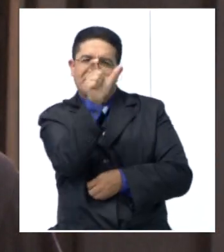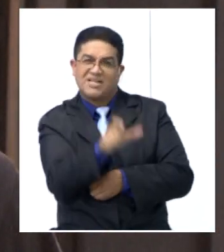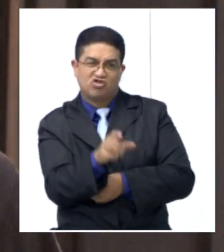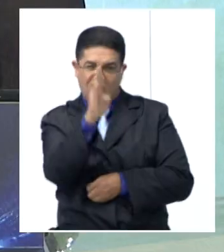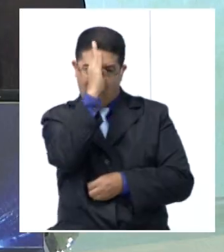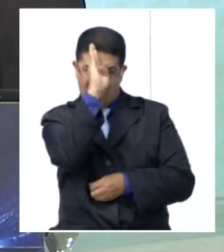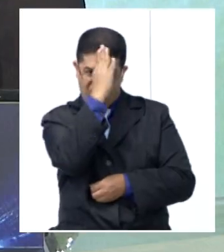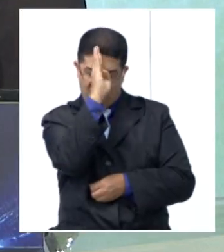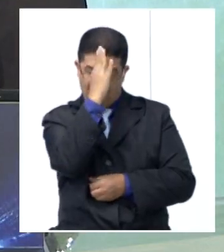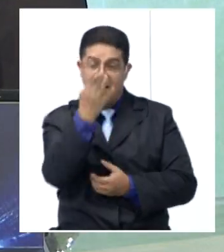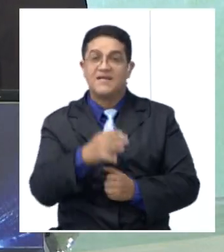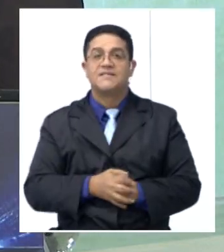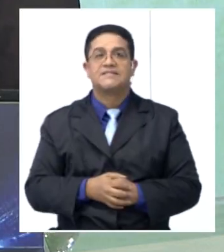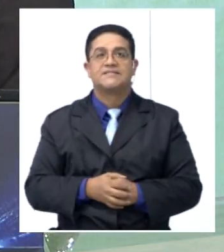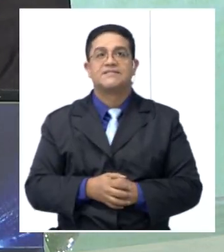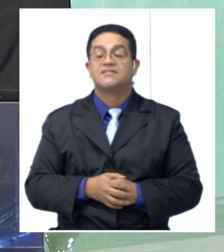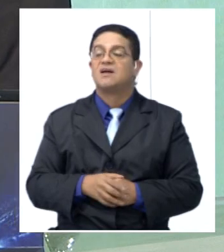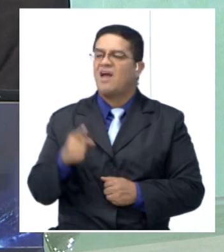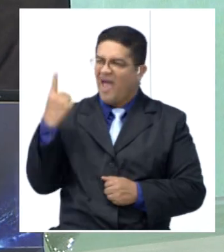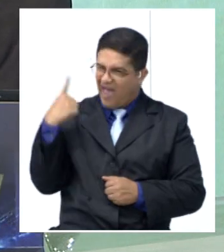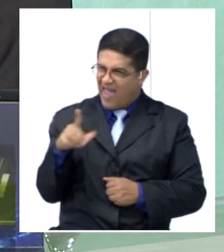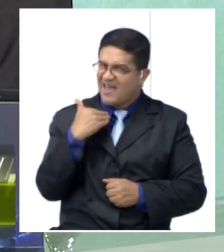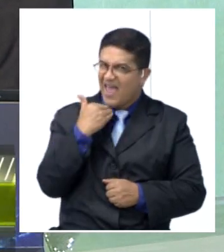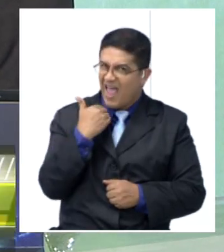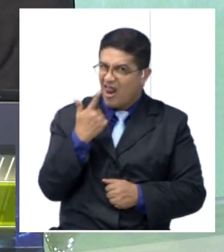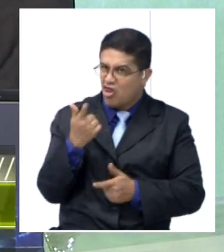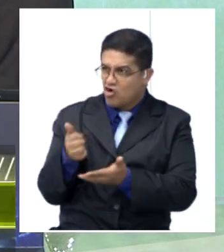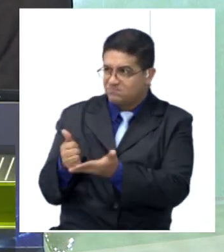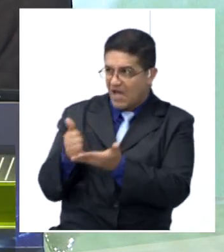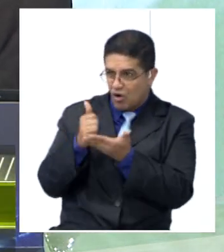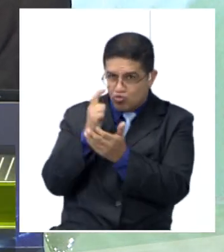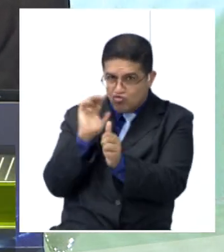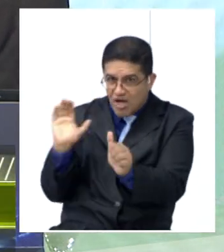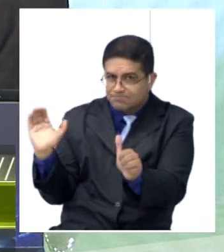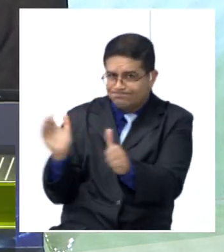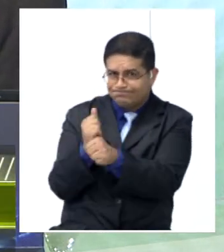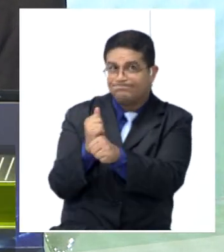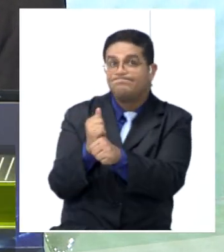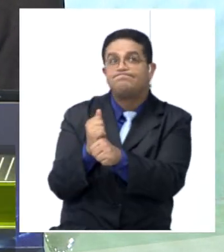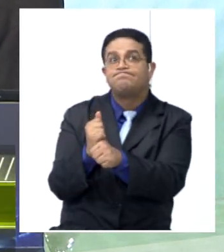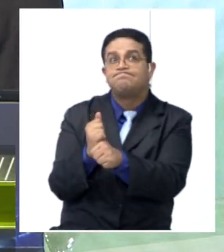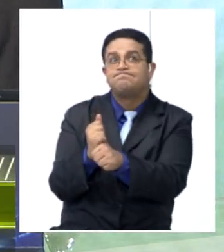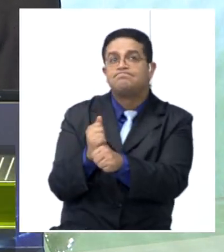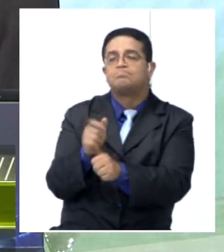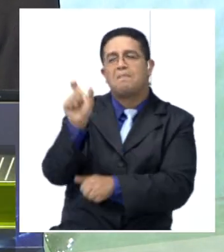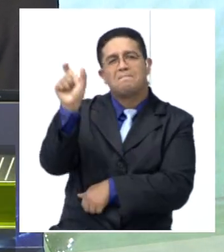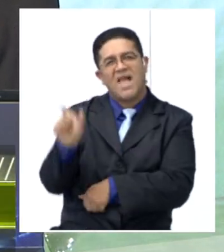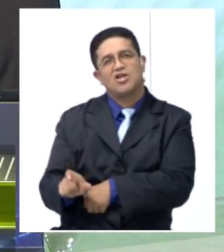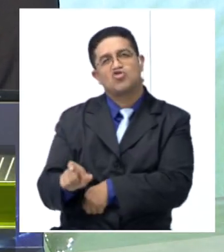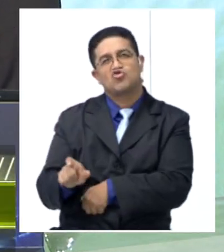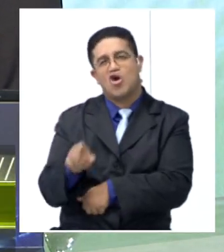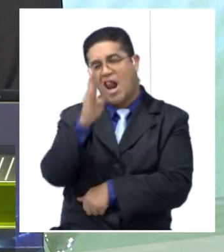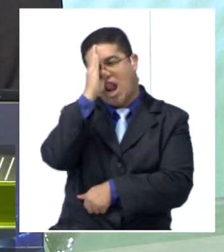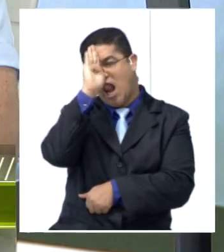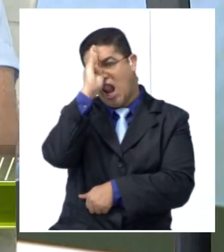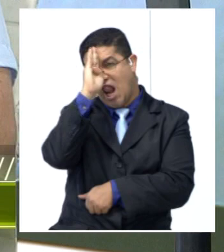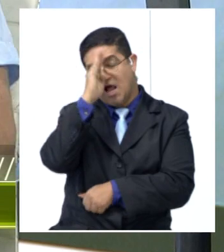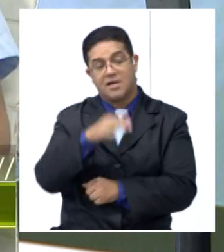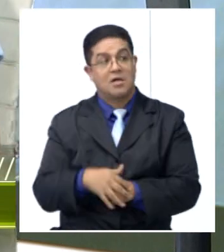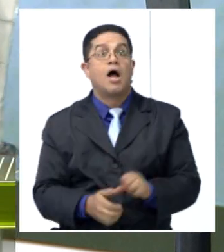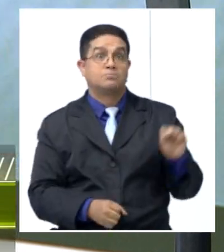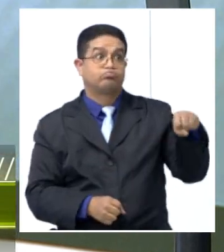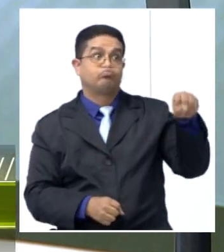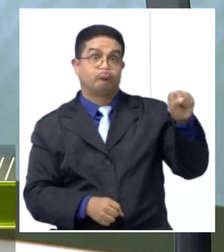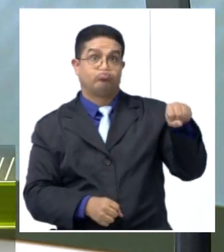bipolar? ¿Hay algo que nos ayude a diferenciar a la persona con trastorno bipolar? Sí,